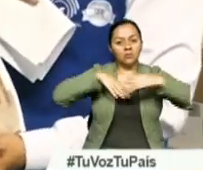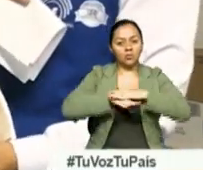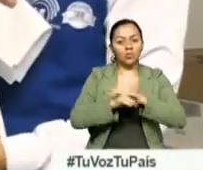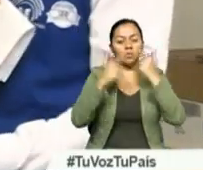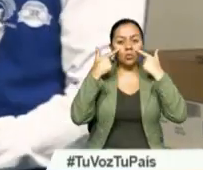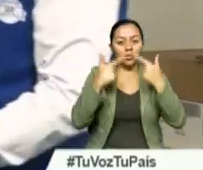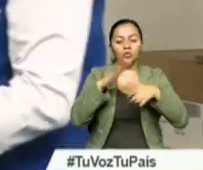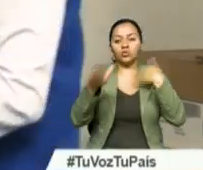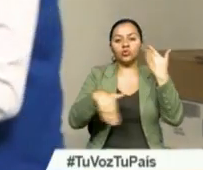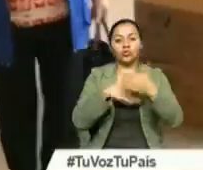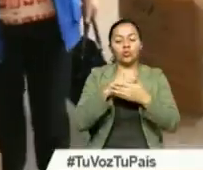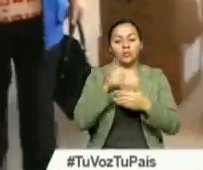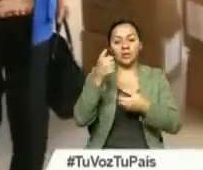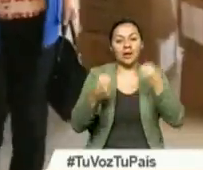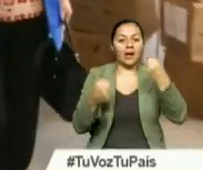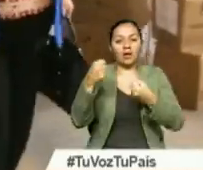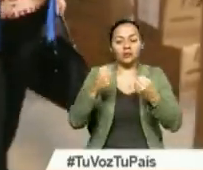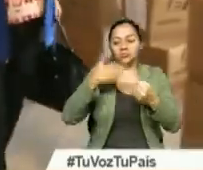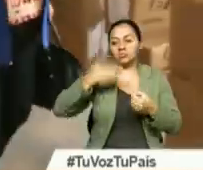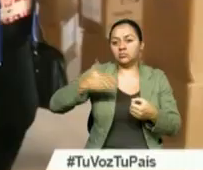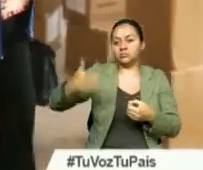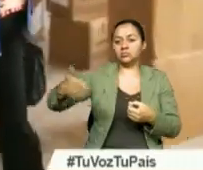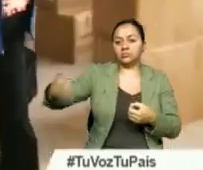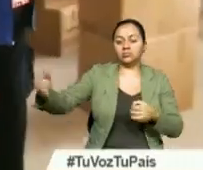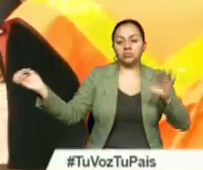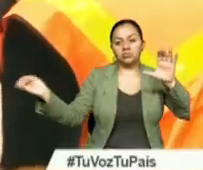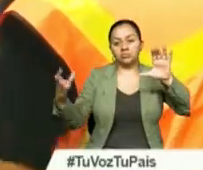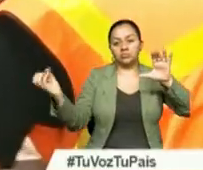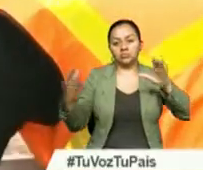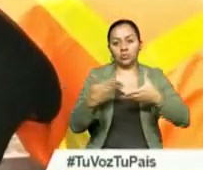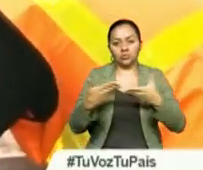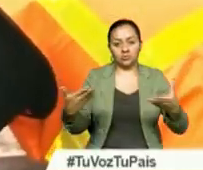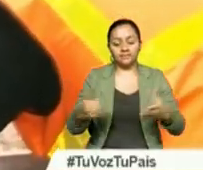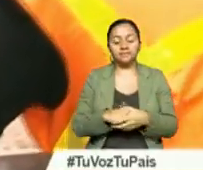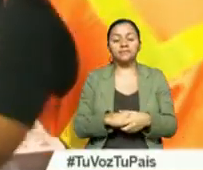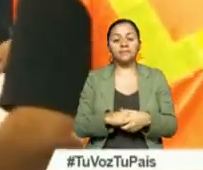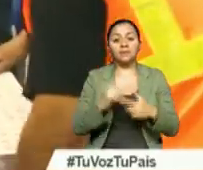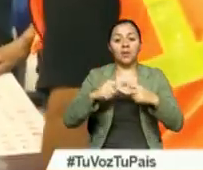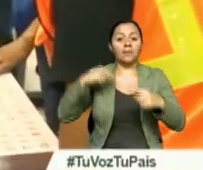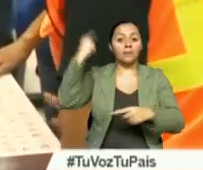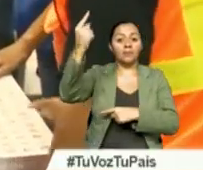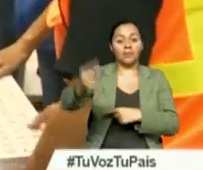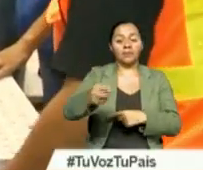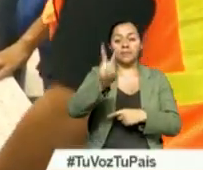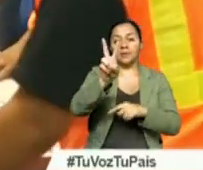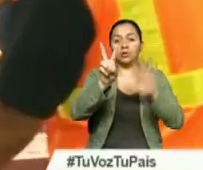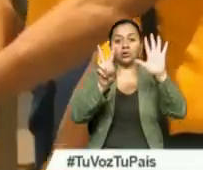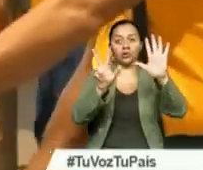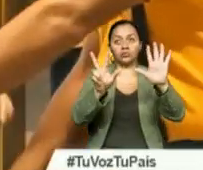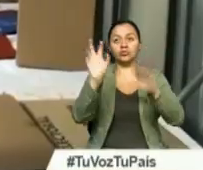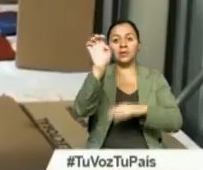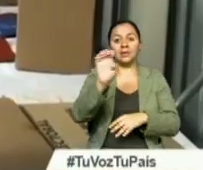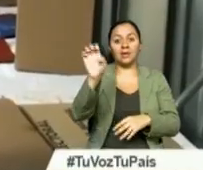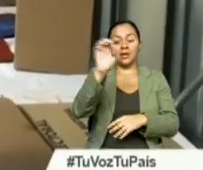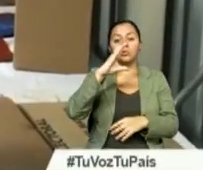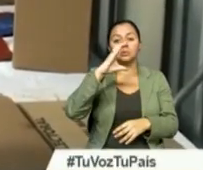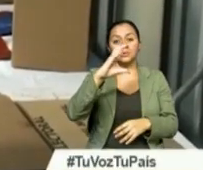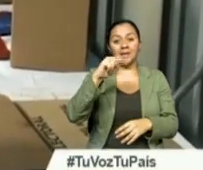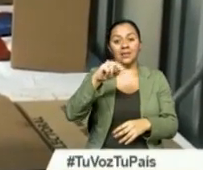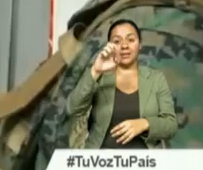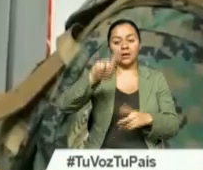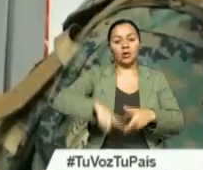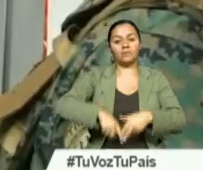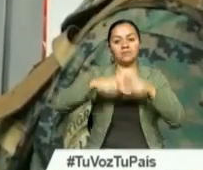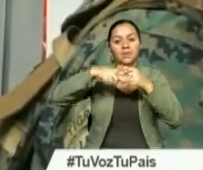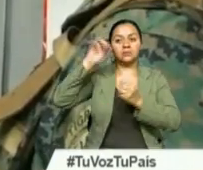el ingreso de los vehículos que transportarán los kits electorales. A partir del próximo 28 de enero, el Consejo Nacional Electoral dará